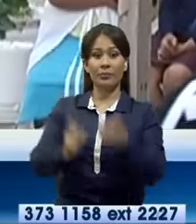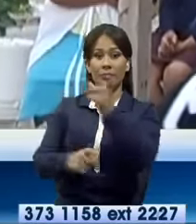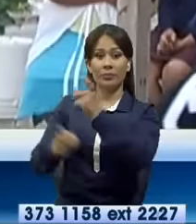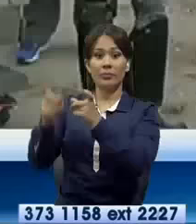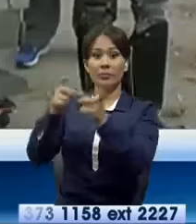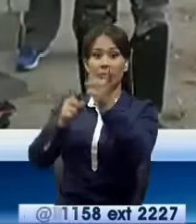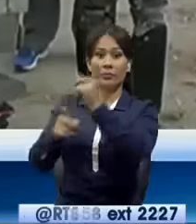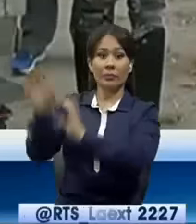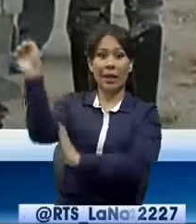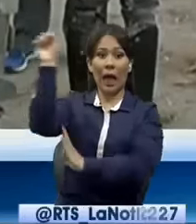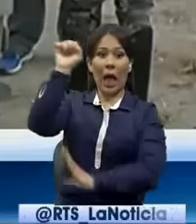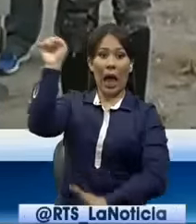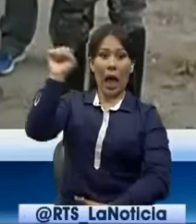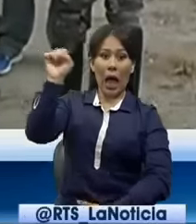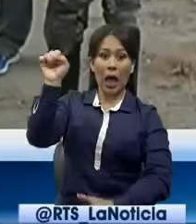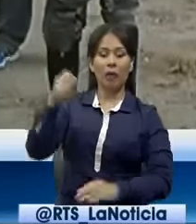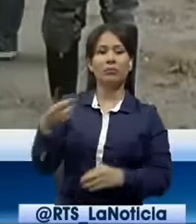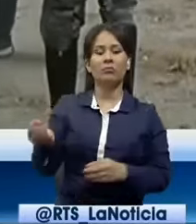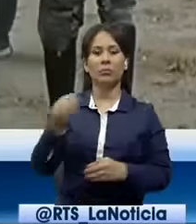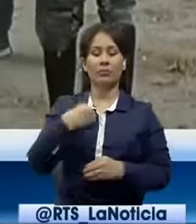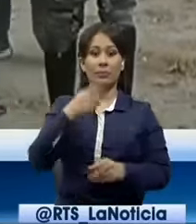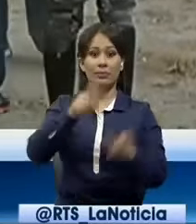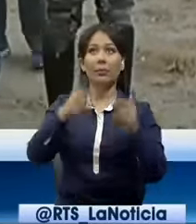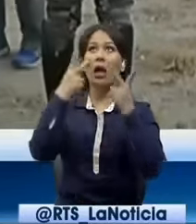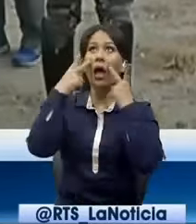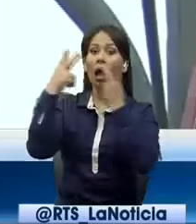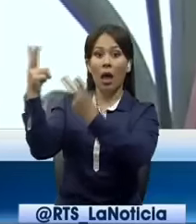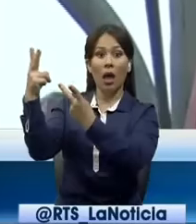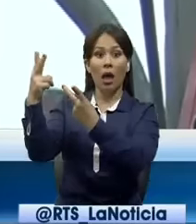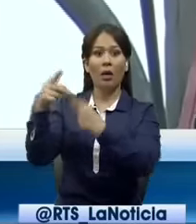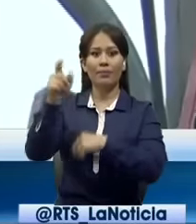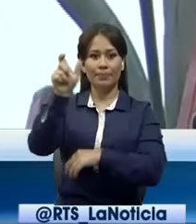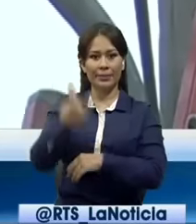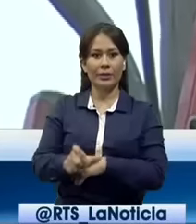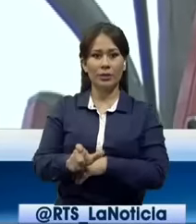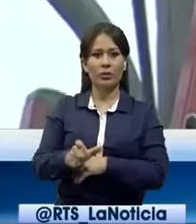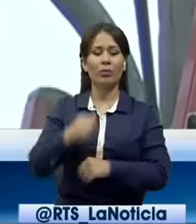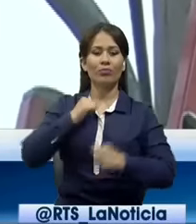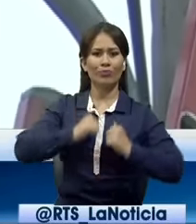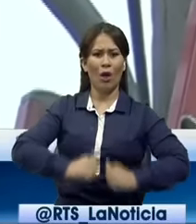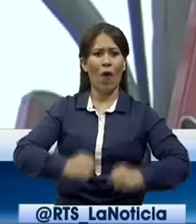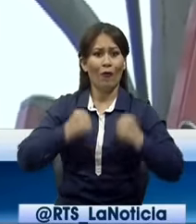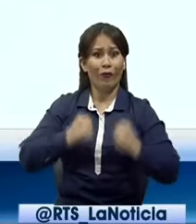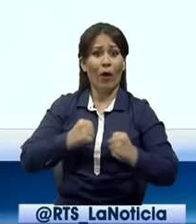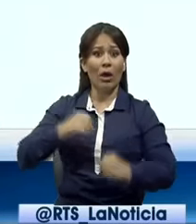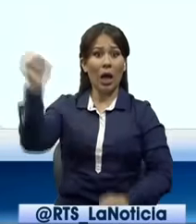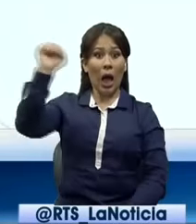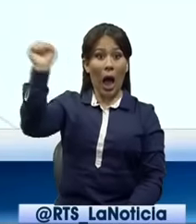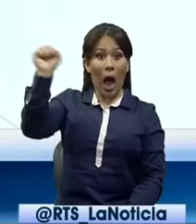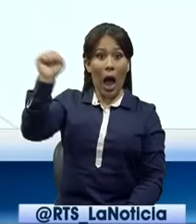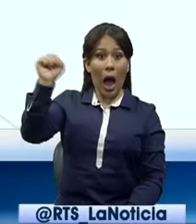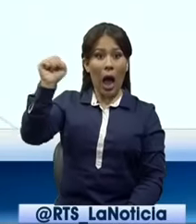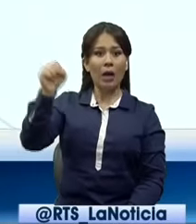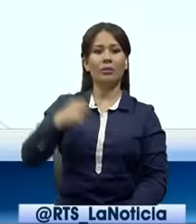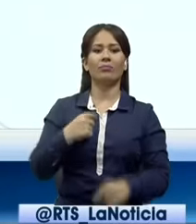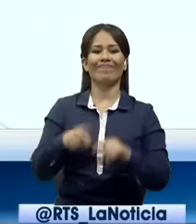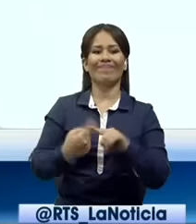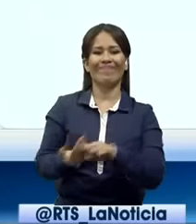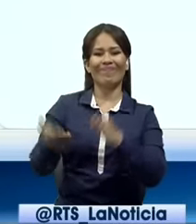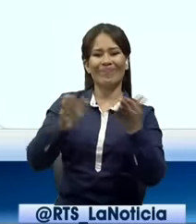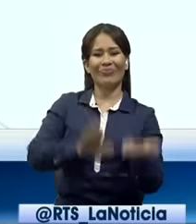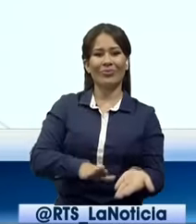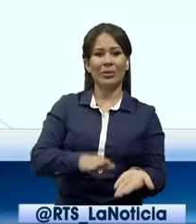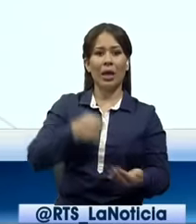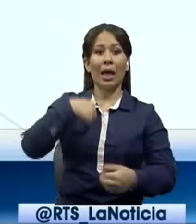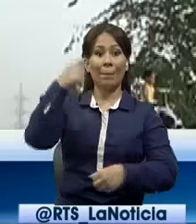prendía. De acuerdo con versiones en el lugar, el obrero habría sufrido una fuerte descarga eléctrica mientras trabajaba